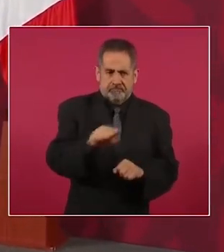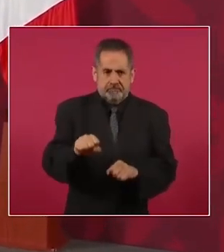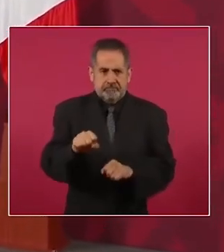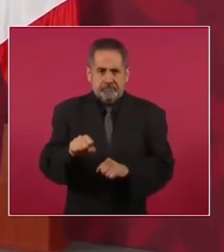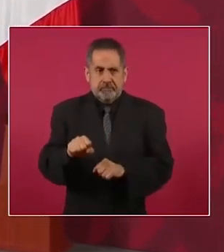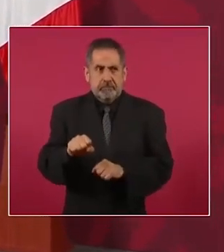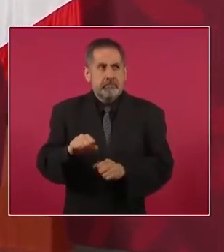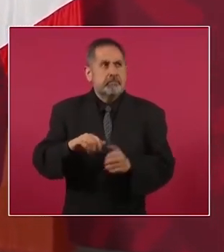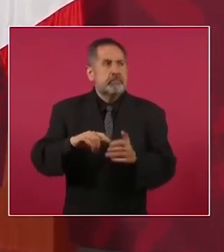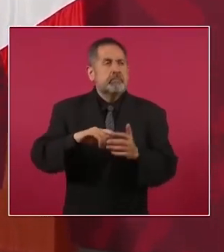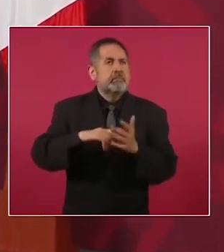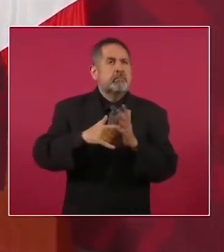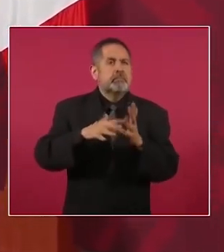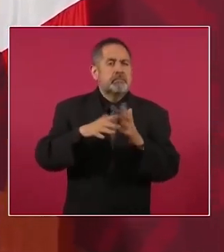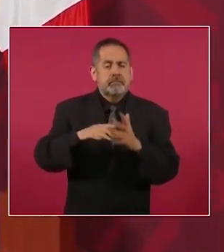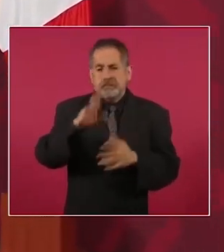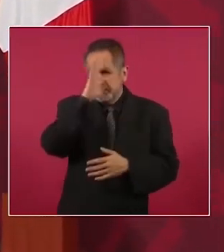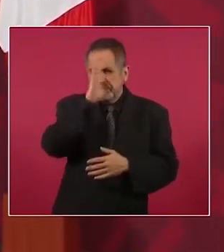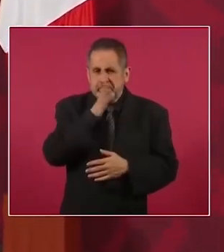al mediodía